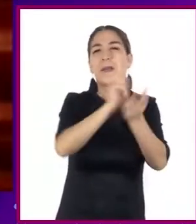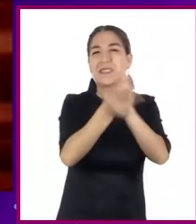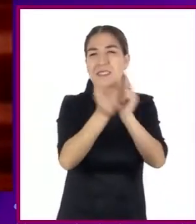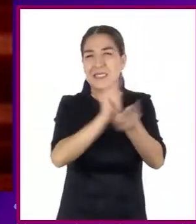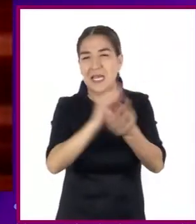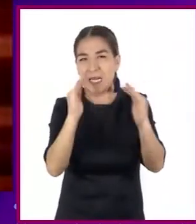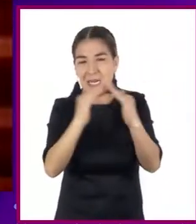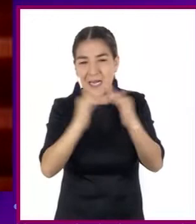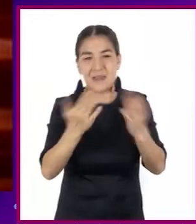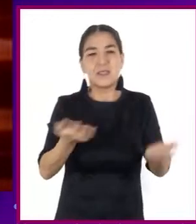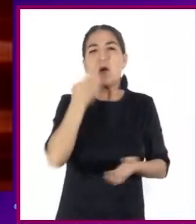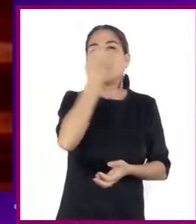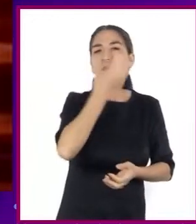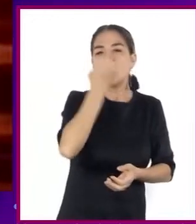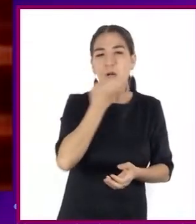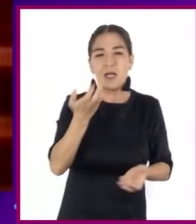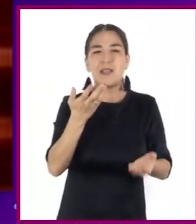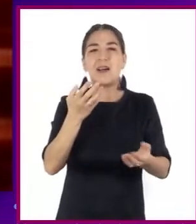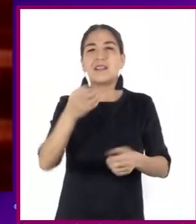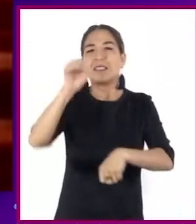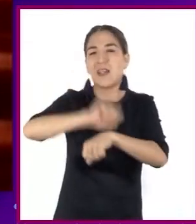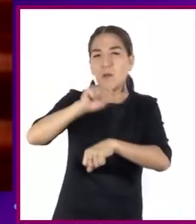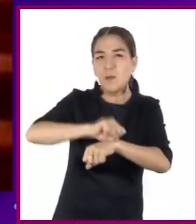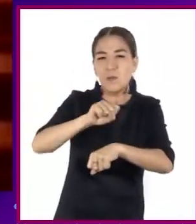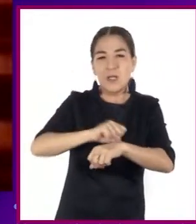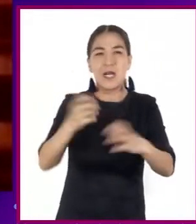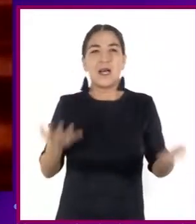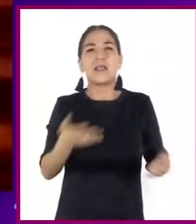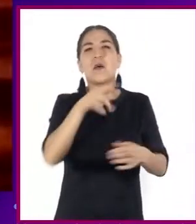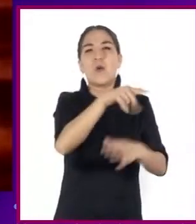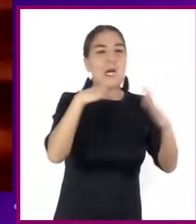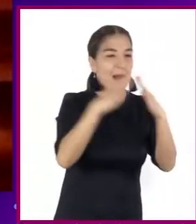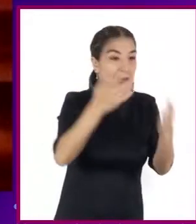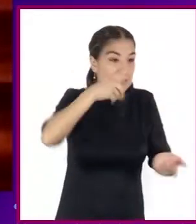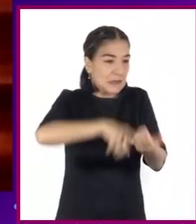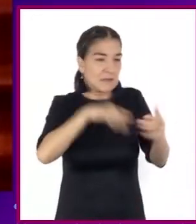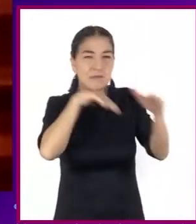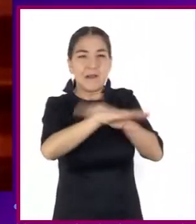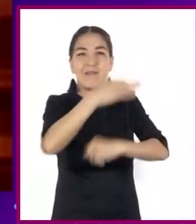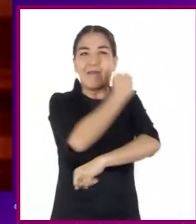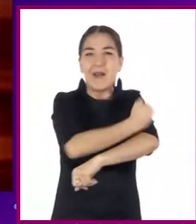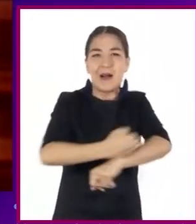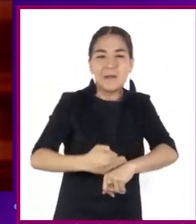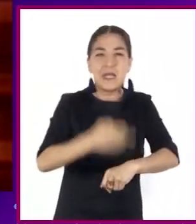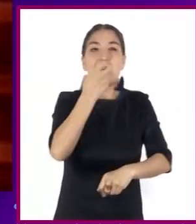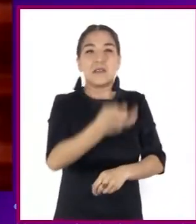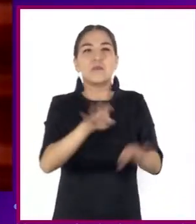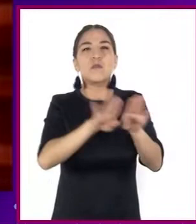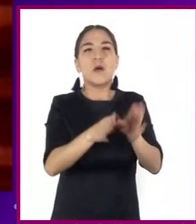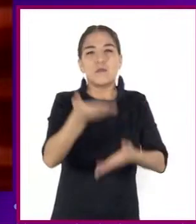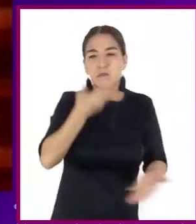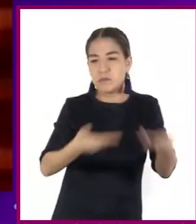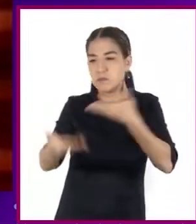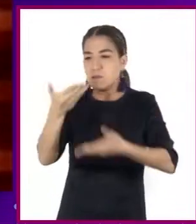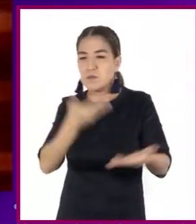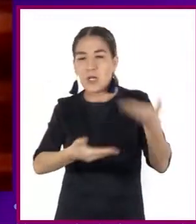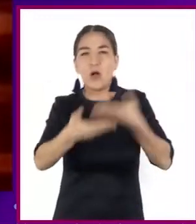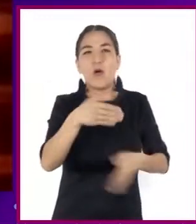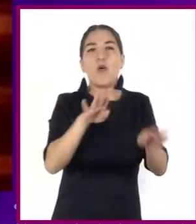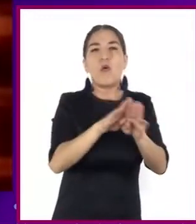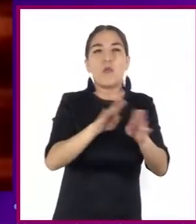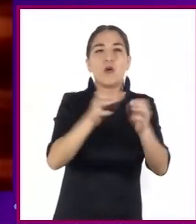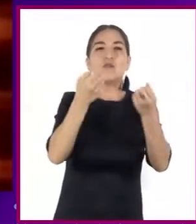vecindario, escuela secundaria, o con el grupo de pares como podemos tener aquí, sin estos no podríamos encontrar una manera